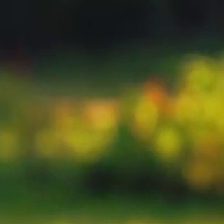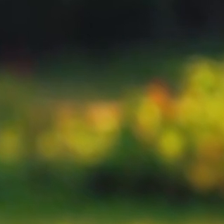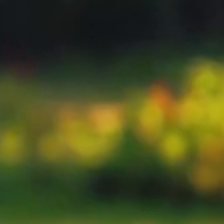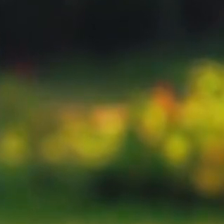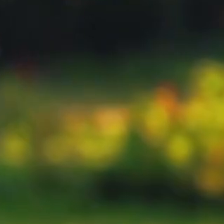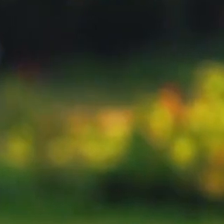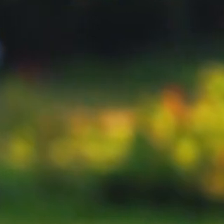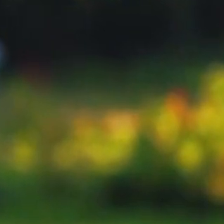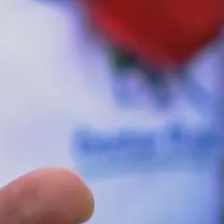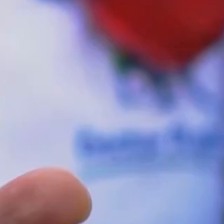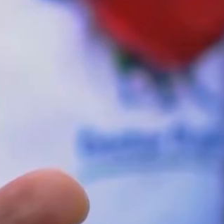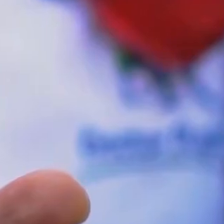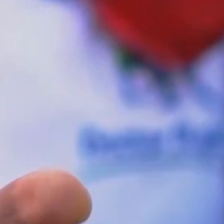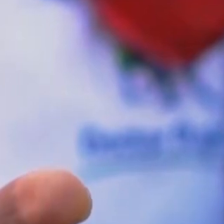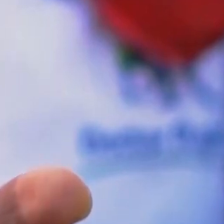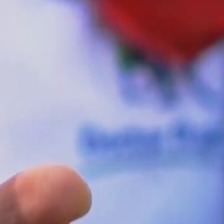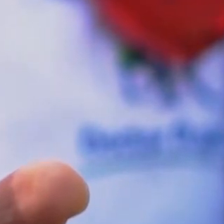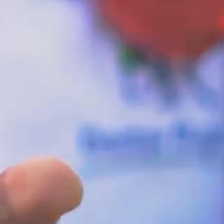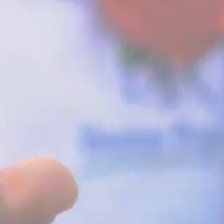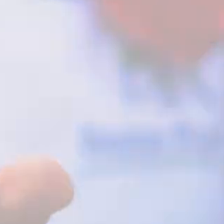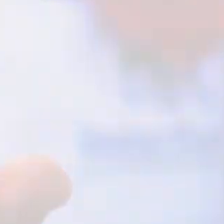liberar tu intestino